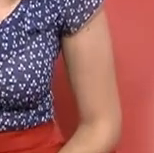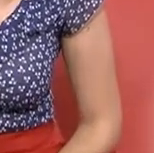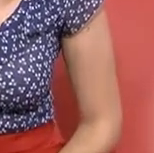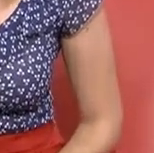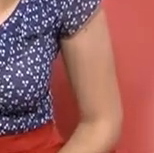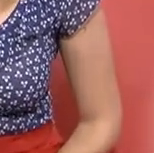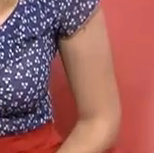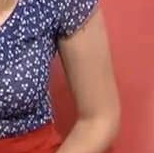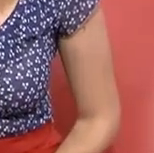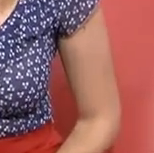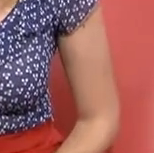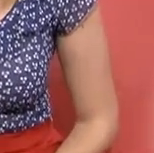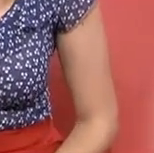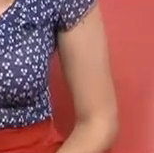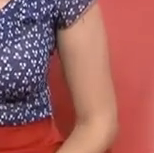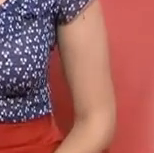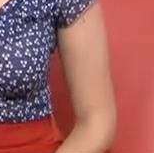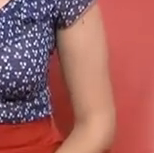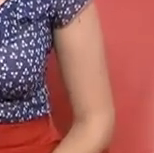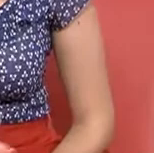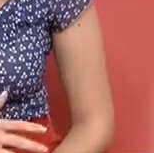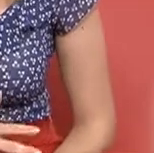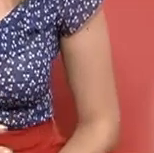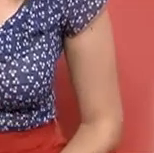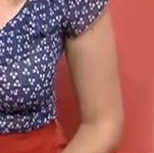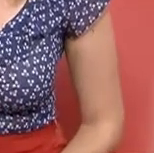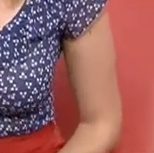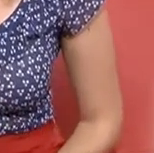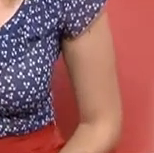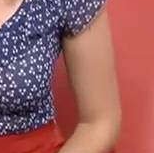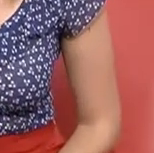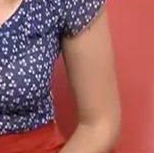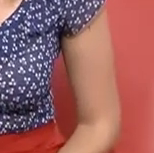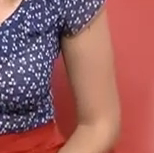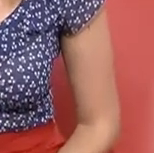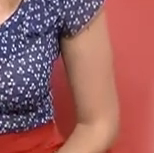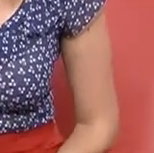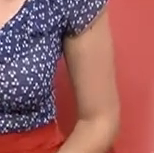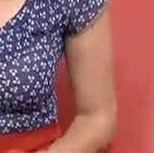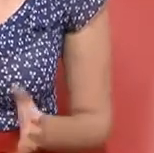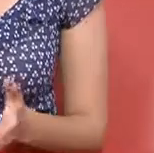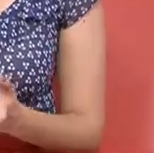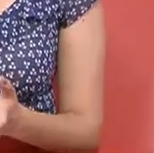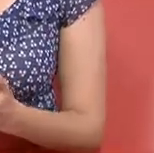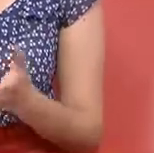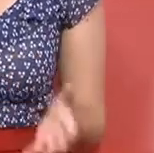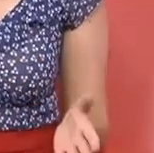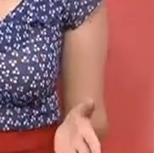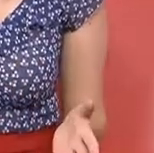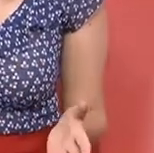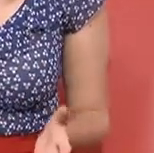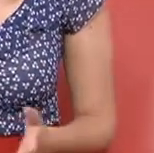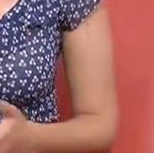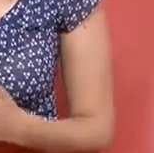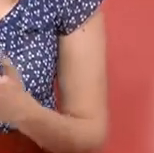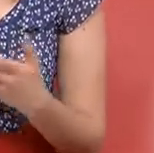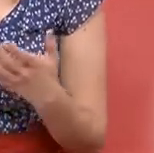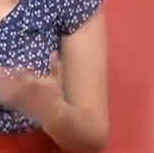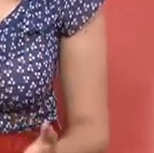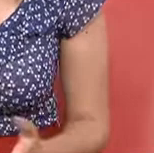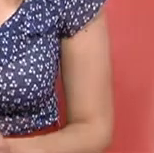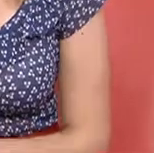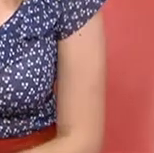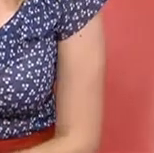como herramientas para prevenir incluso que llegue a mayores este tipo de situaciones. Así lo demostró y lo ha demostrado